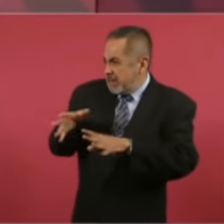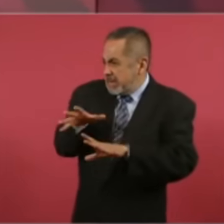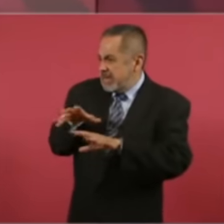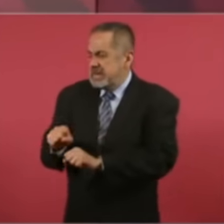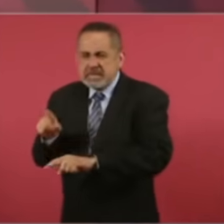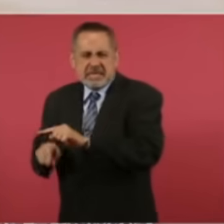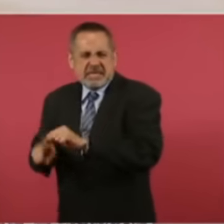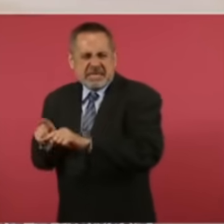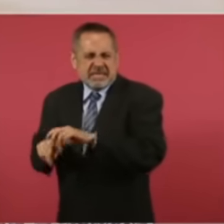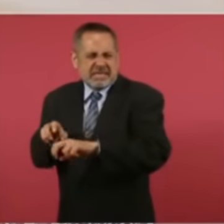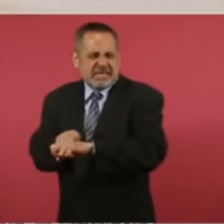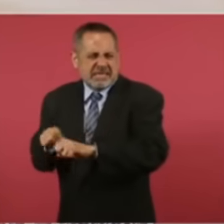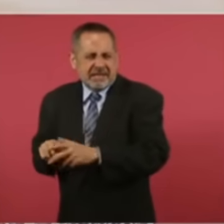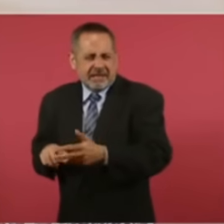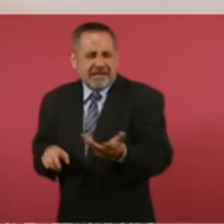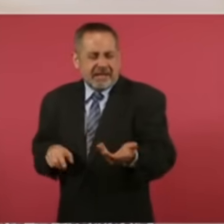que se fue